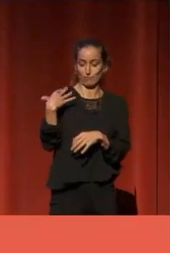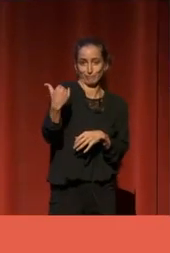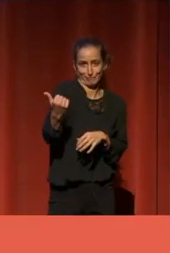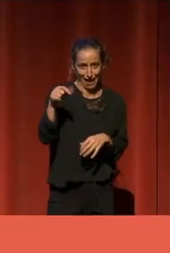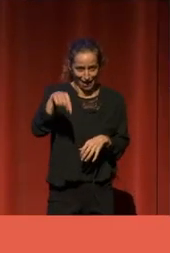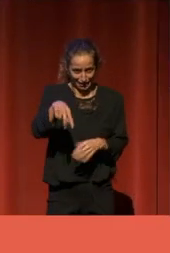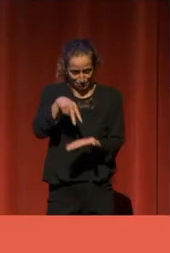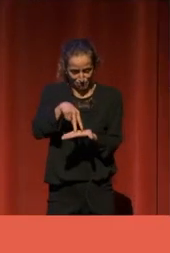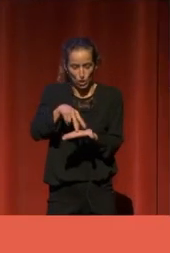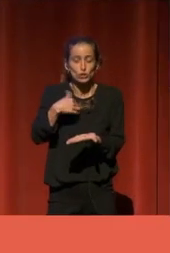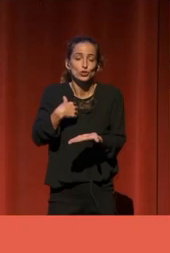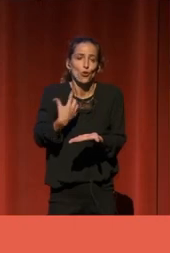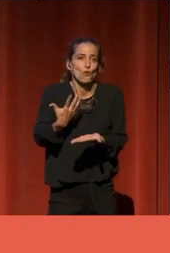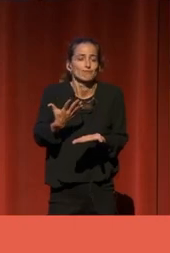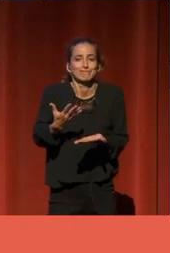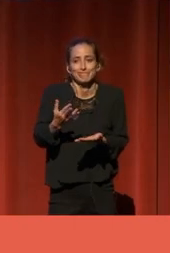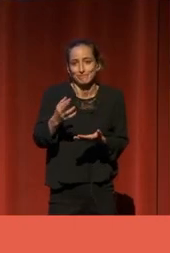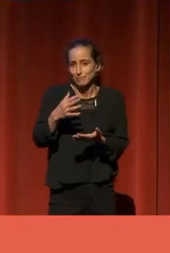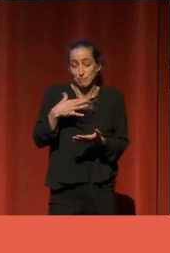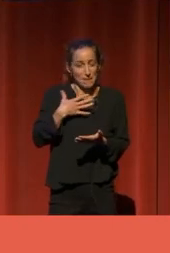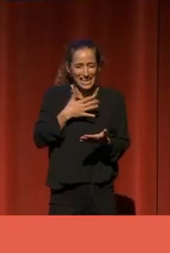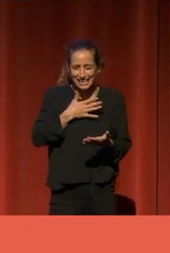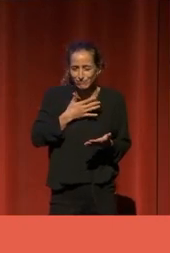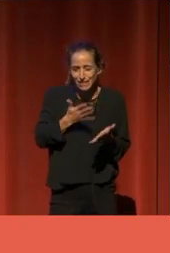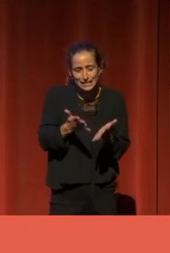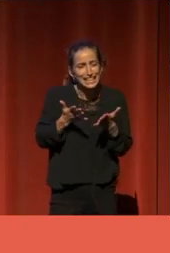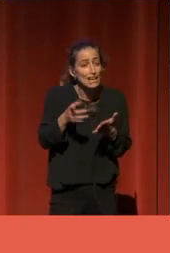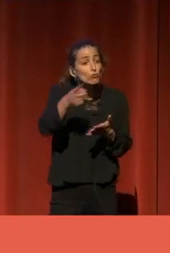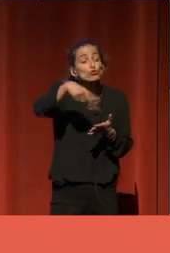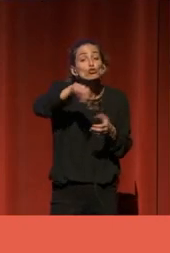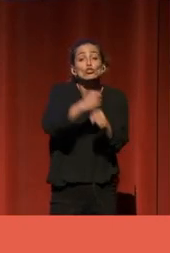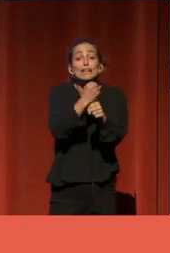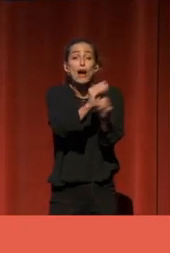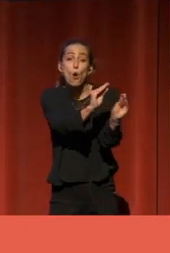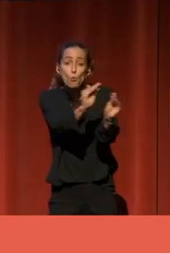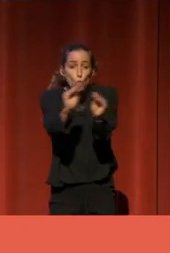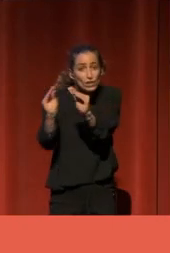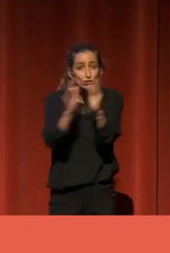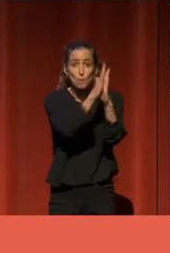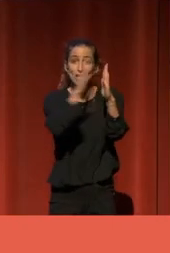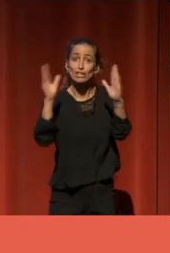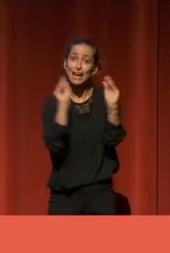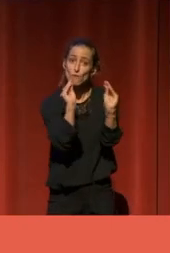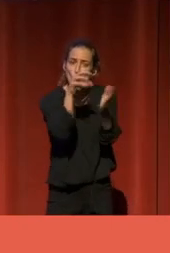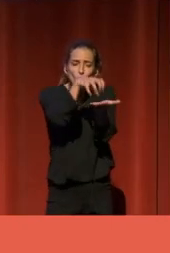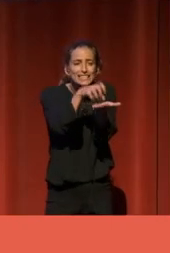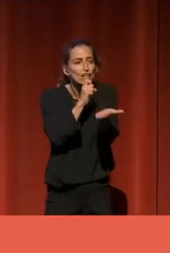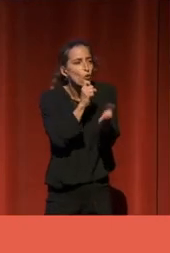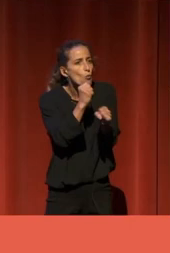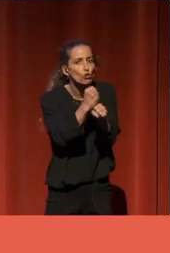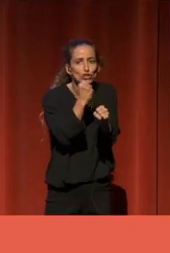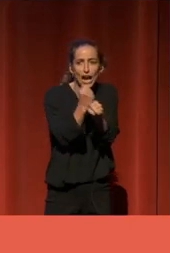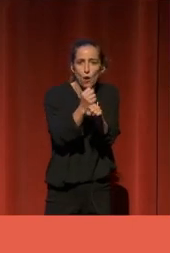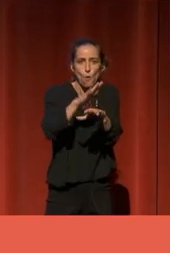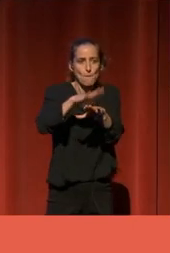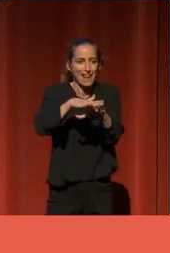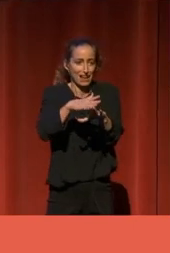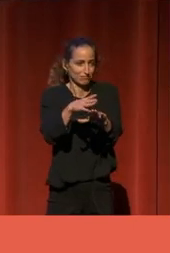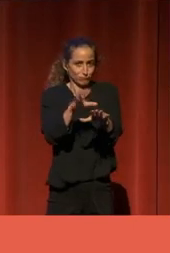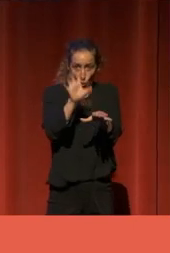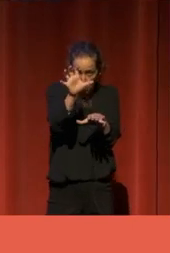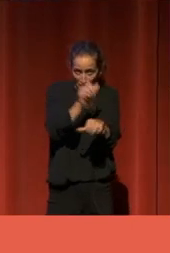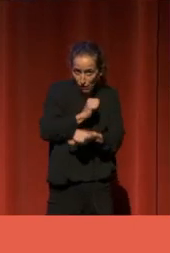encantado hablar con vosotros sobre el trabajo que hacéis a diario en vuestras bibliotecas para vuestras comunidades y